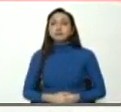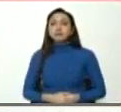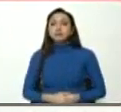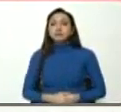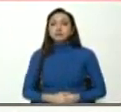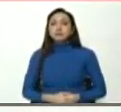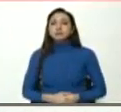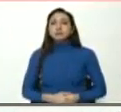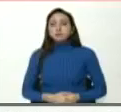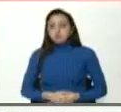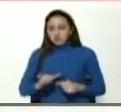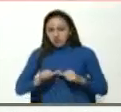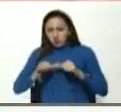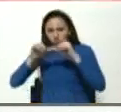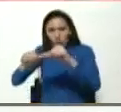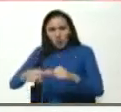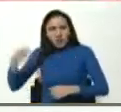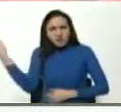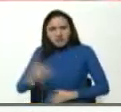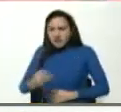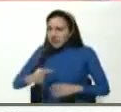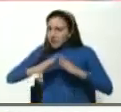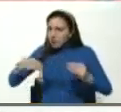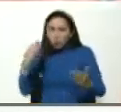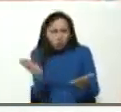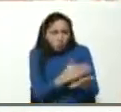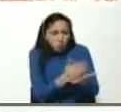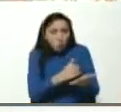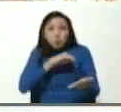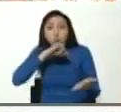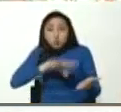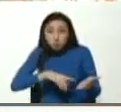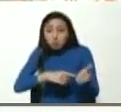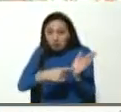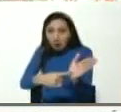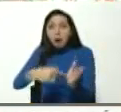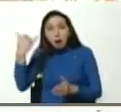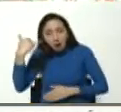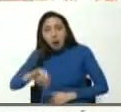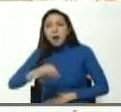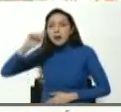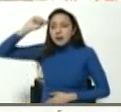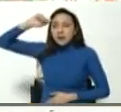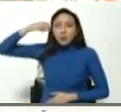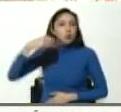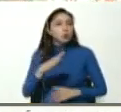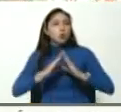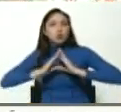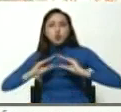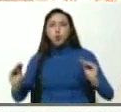quedó marcado para siempre en todos los libros de historias en todos los recuerdos